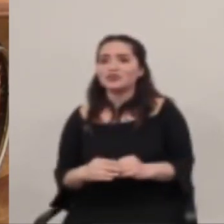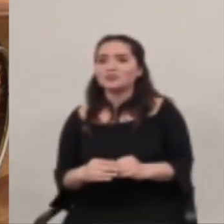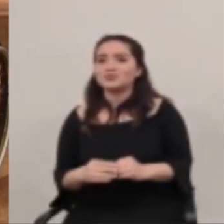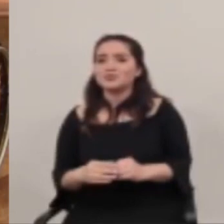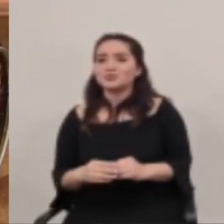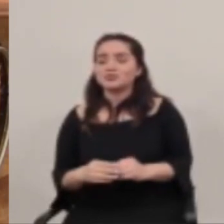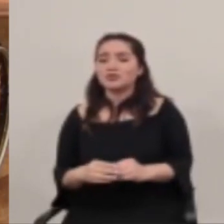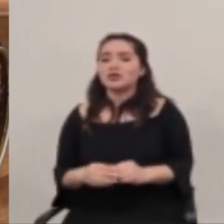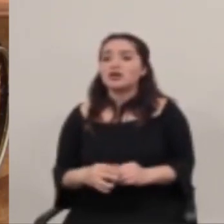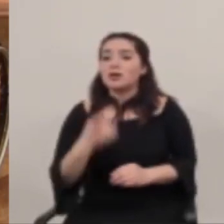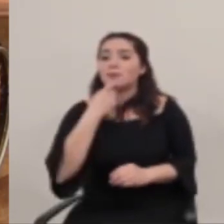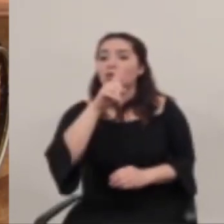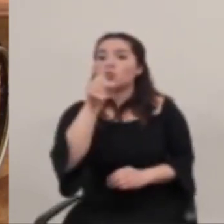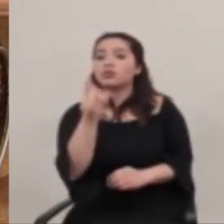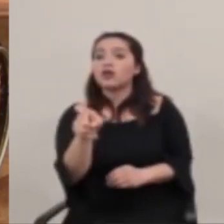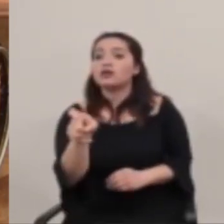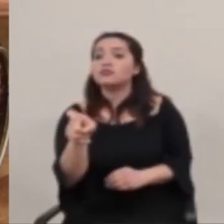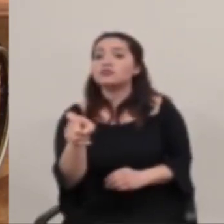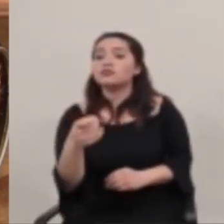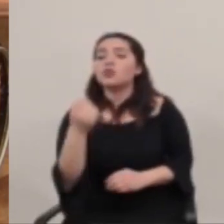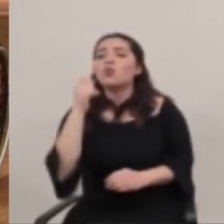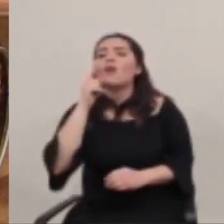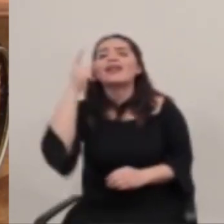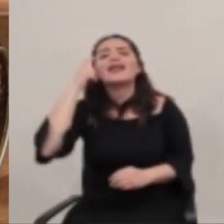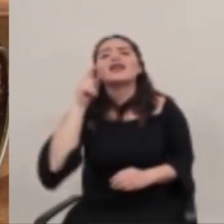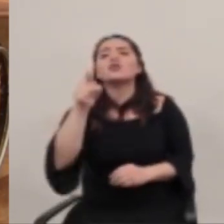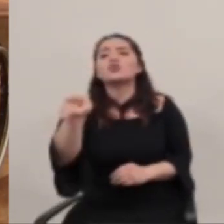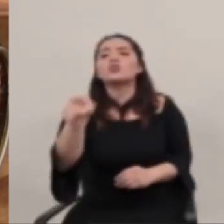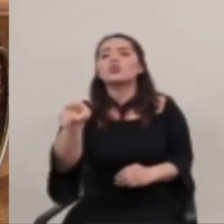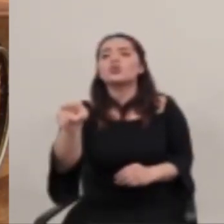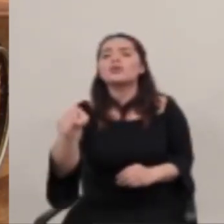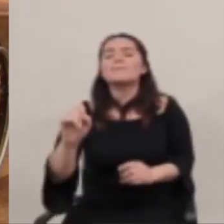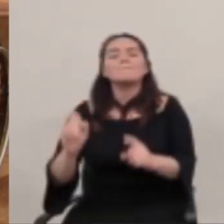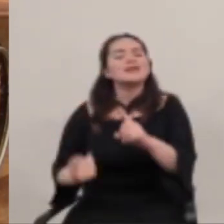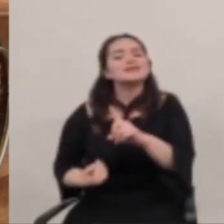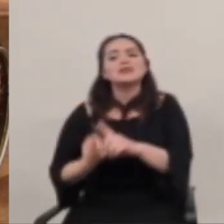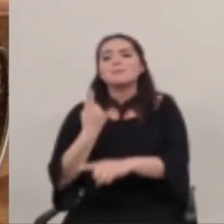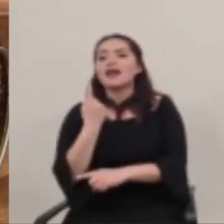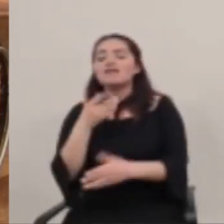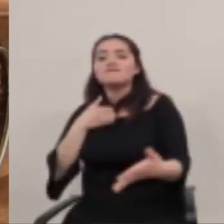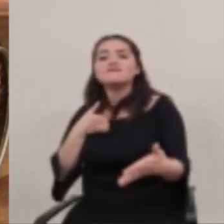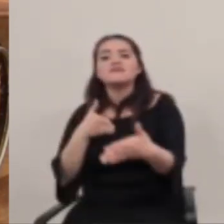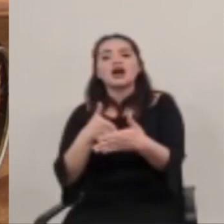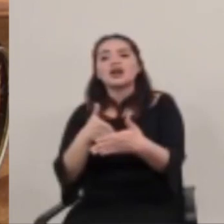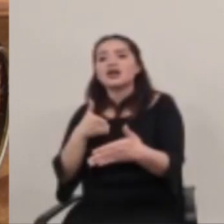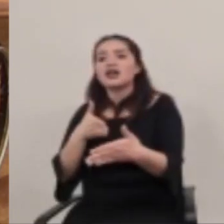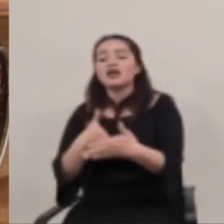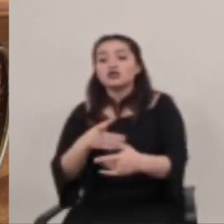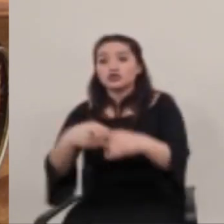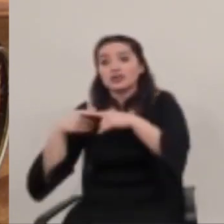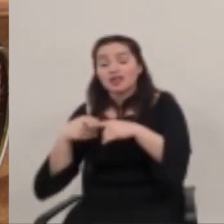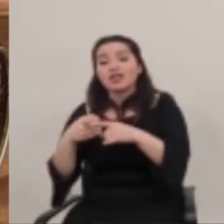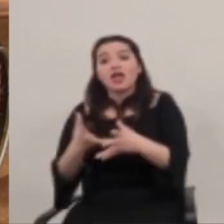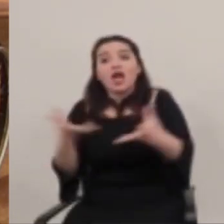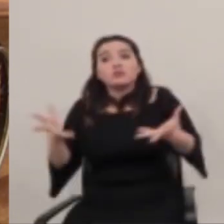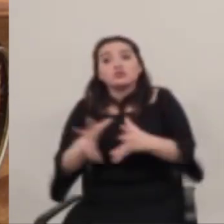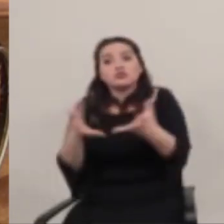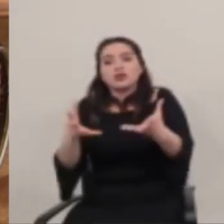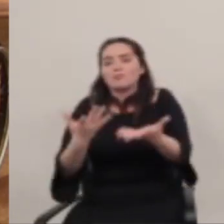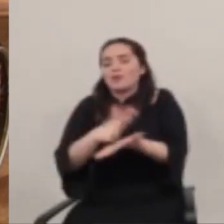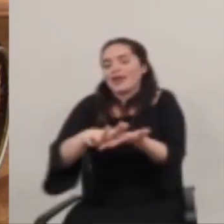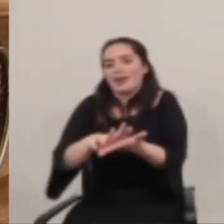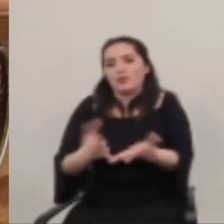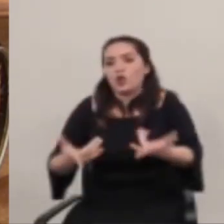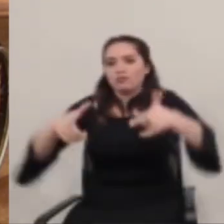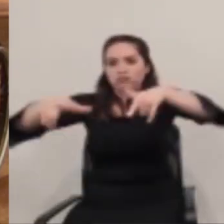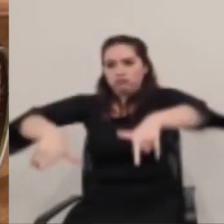distintas preguntas, ¿cuáles crees tú que son las principales barreras? En la sociedad hay muchas, pero en una casa de estudio,